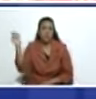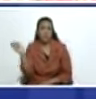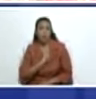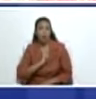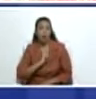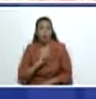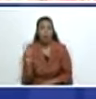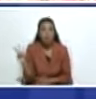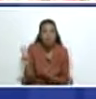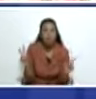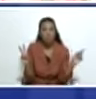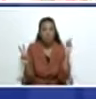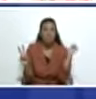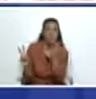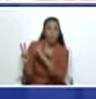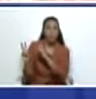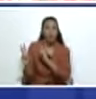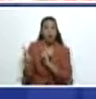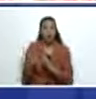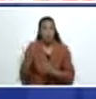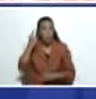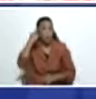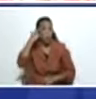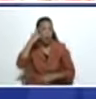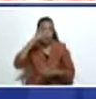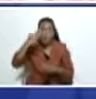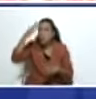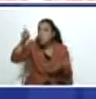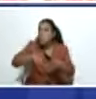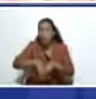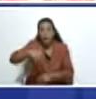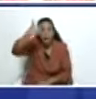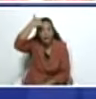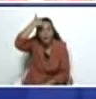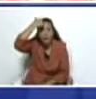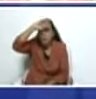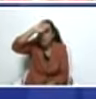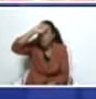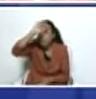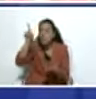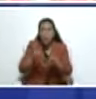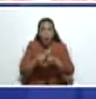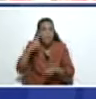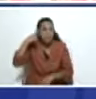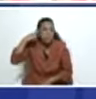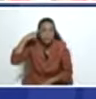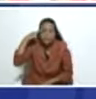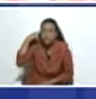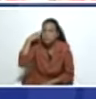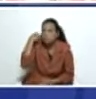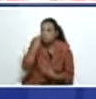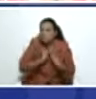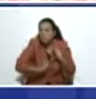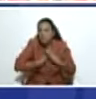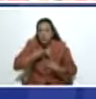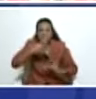exacerban como quien tiene una fiebre de 41 grados y empieza a ver fantasmas.